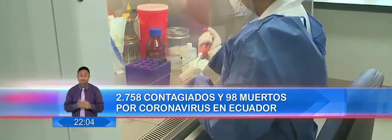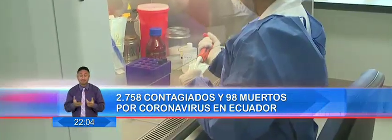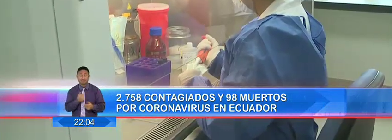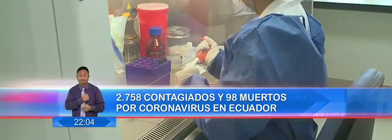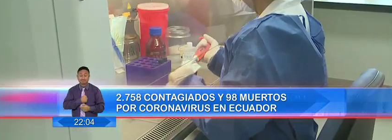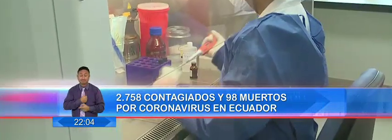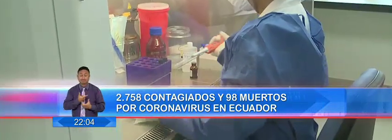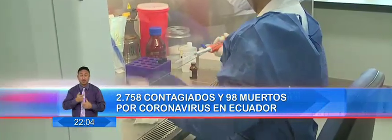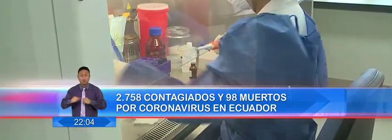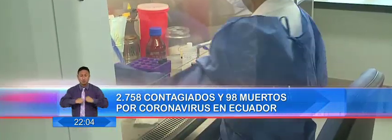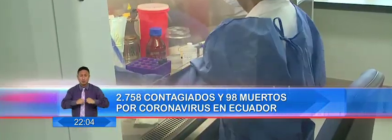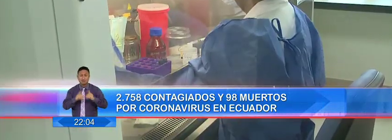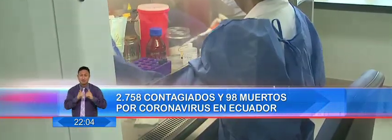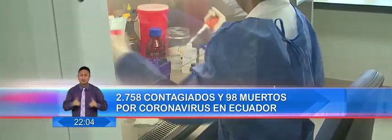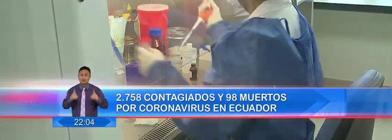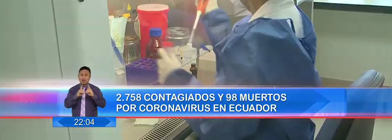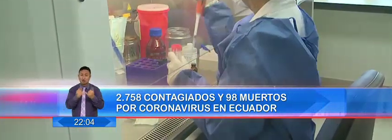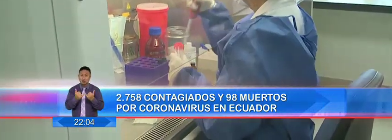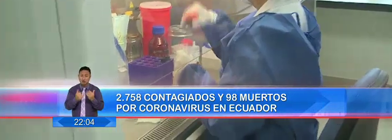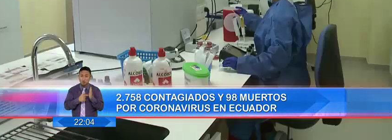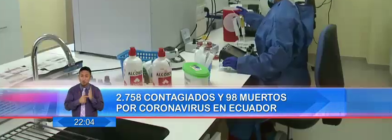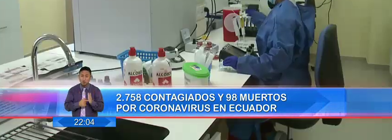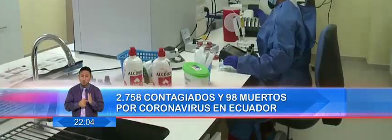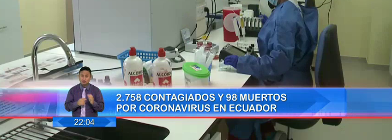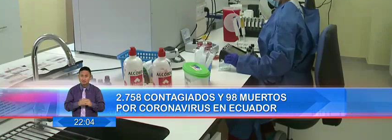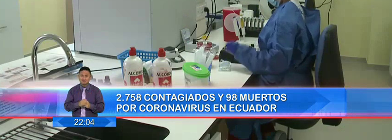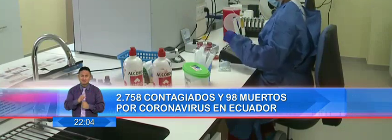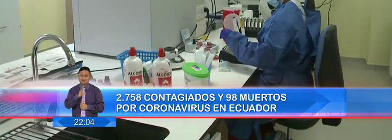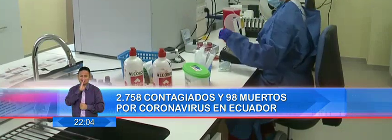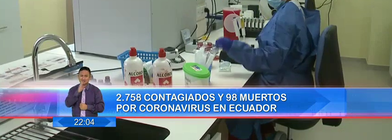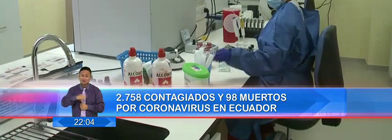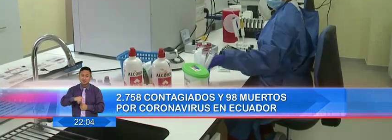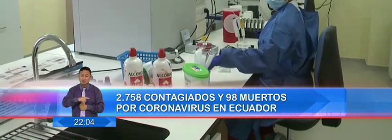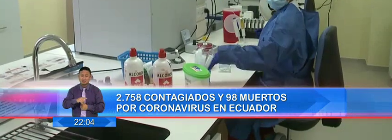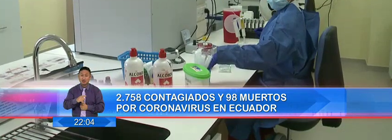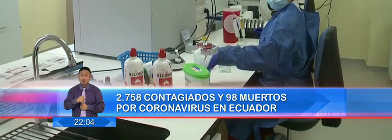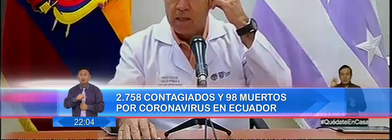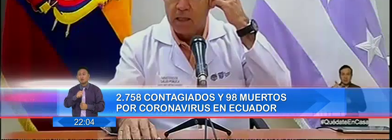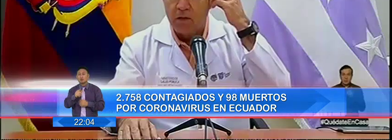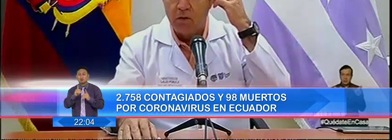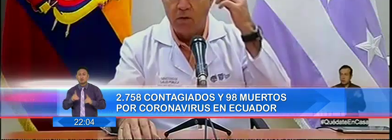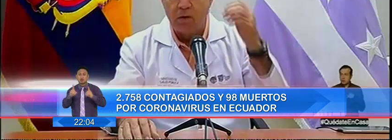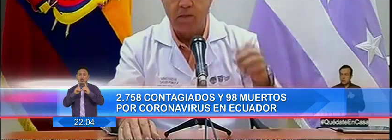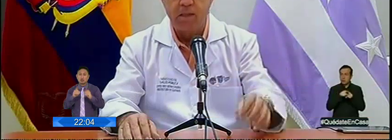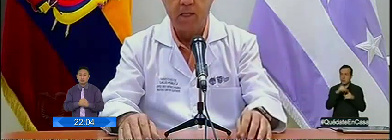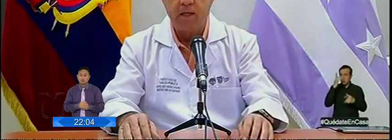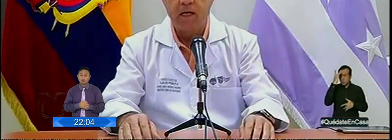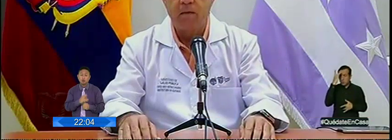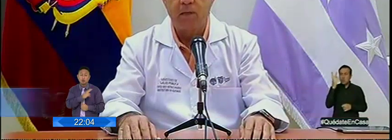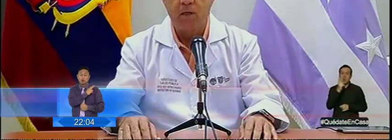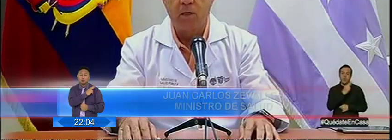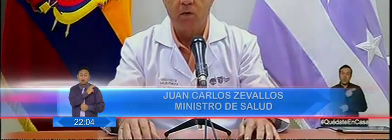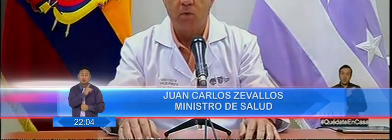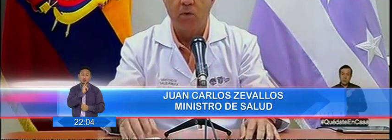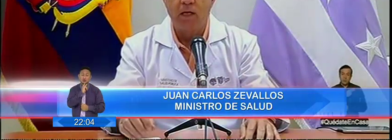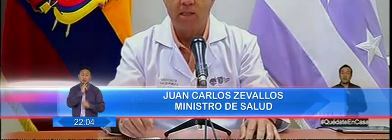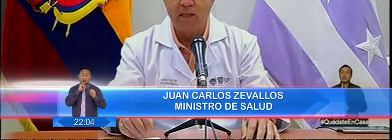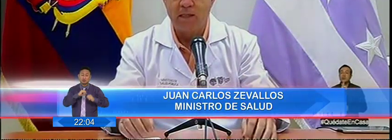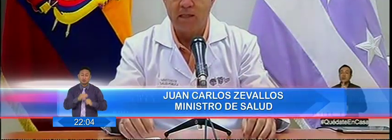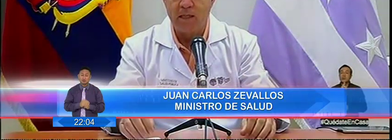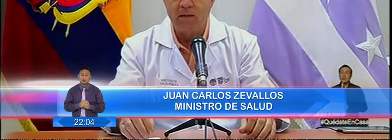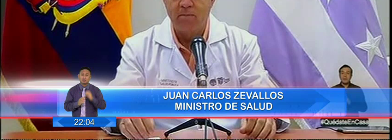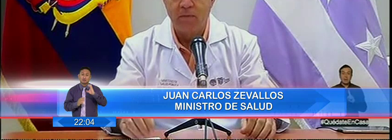trabajo y los datos que se dan a conocer siempre existe un subregistro tanto la universidad de harvard como el